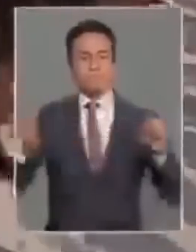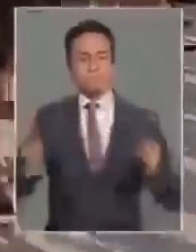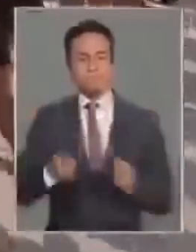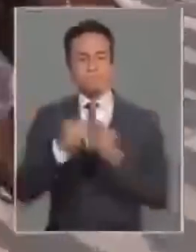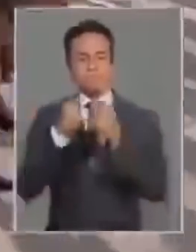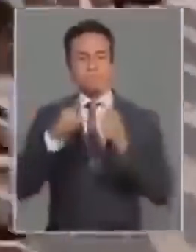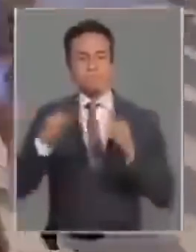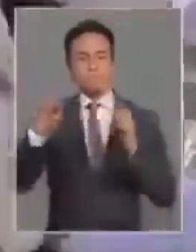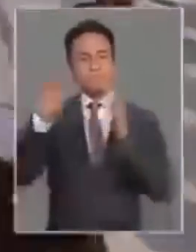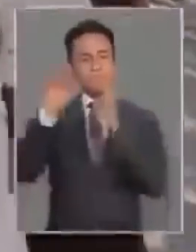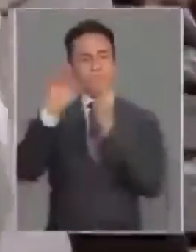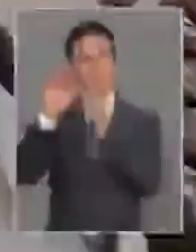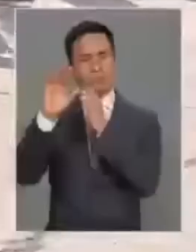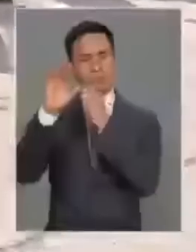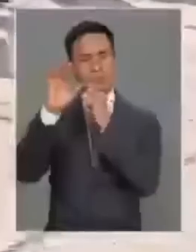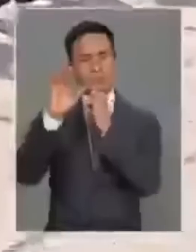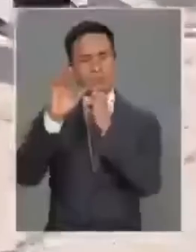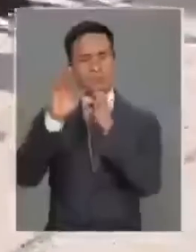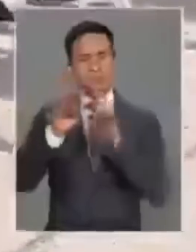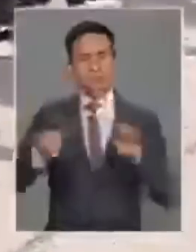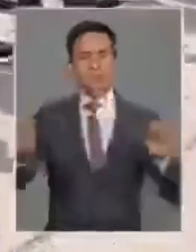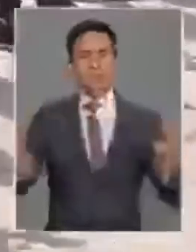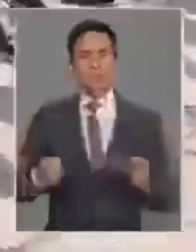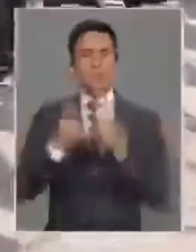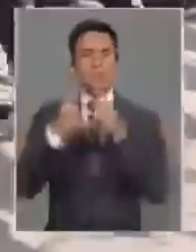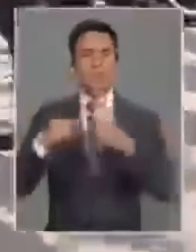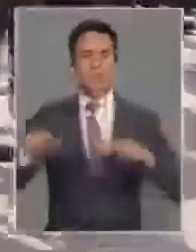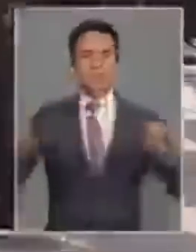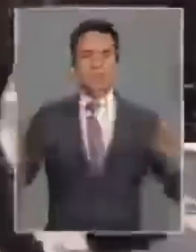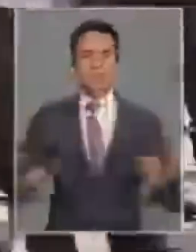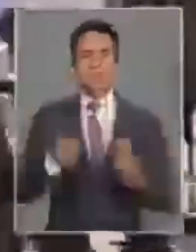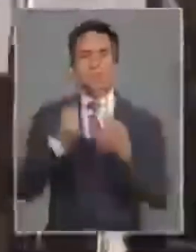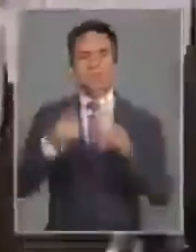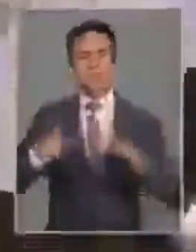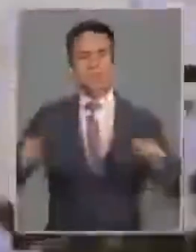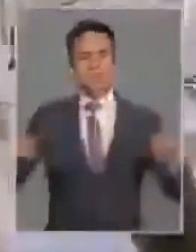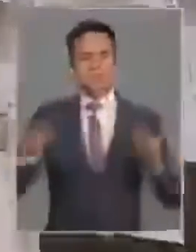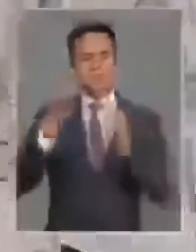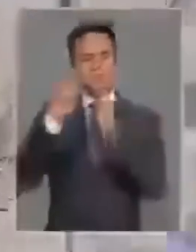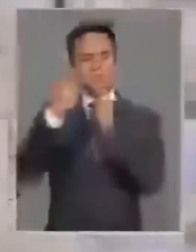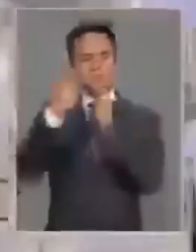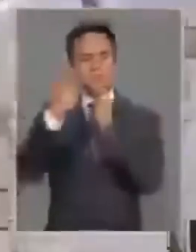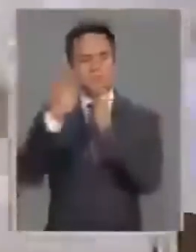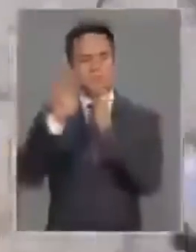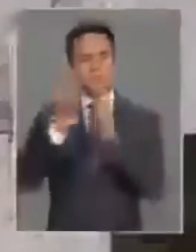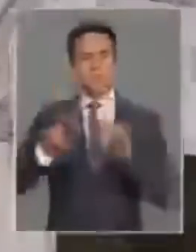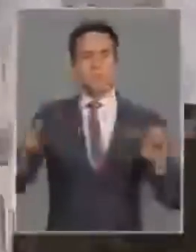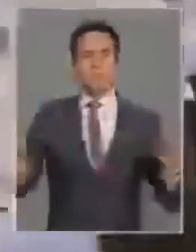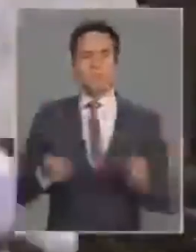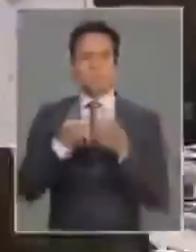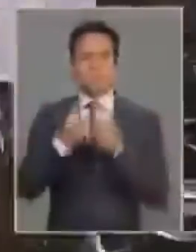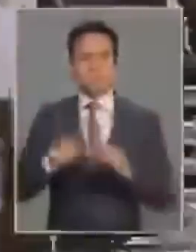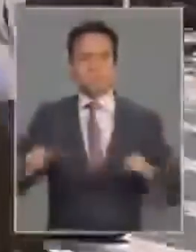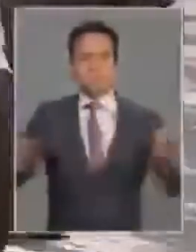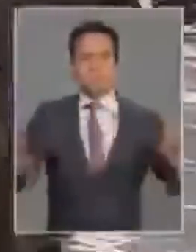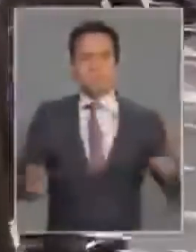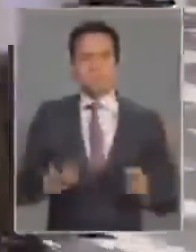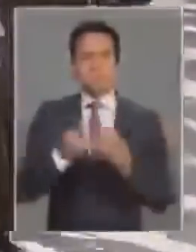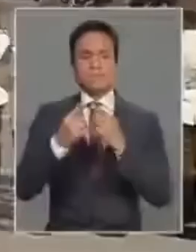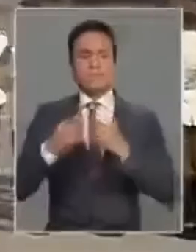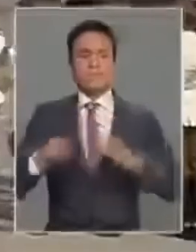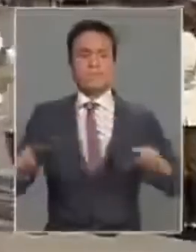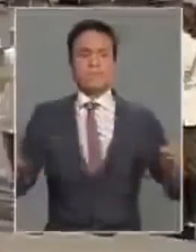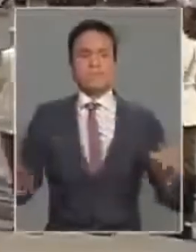creo que parte de todo el atuendo sí debe ser. El uniforme, pero creo que pintar los labios no creo que sea como que